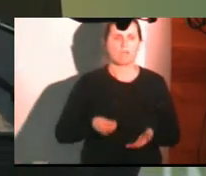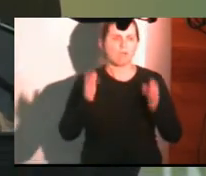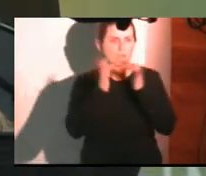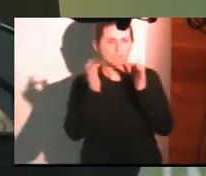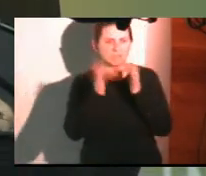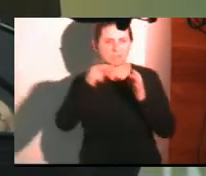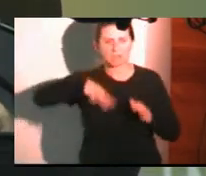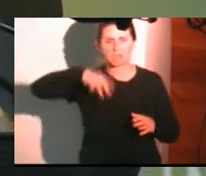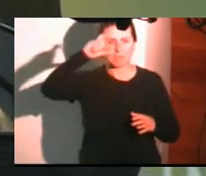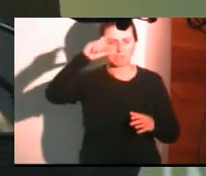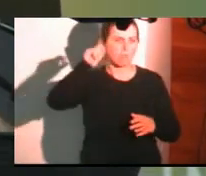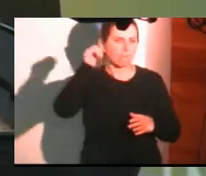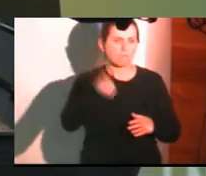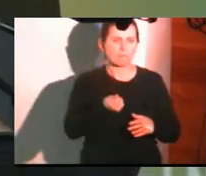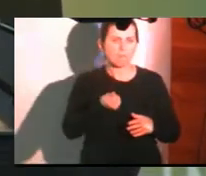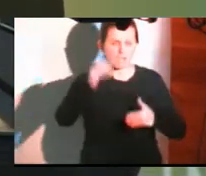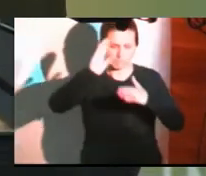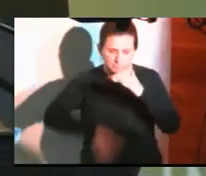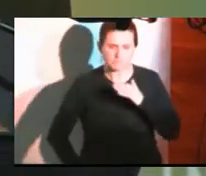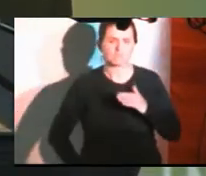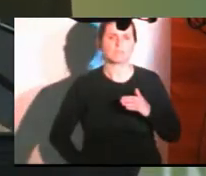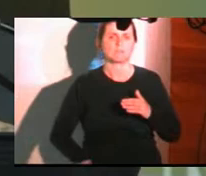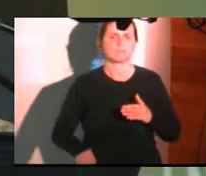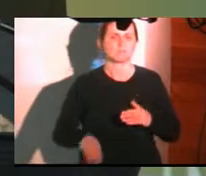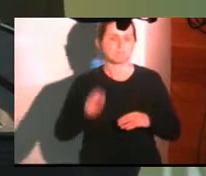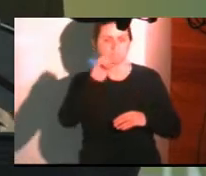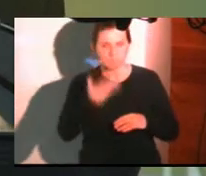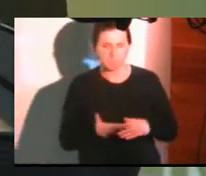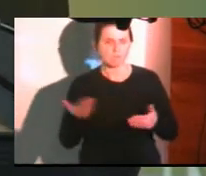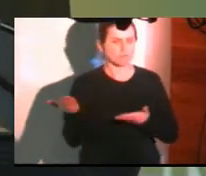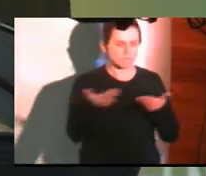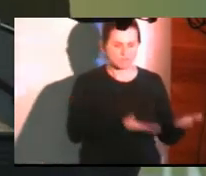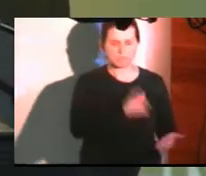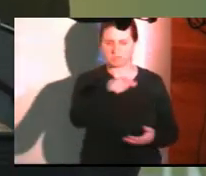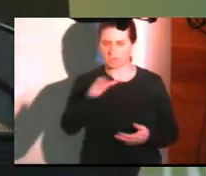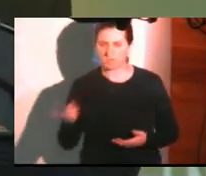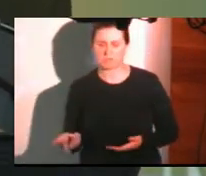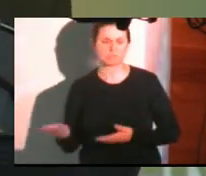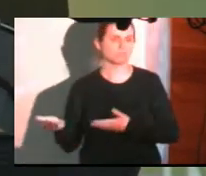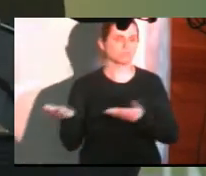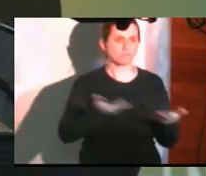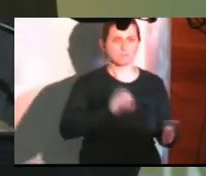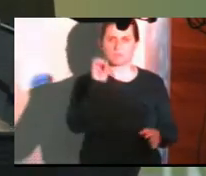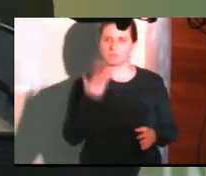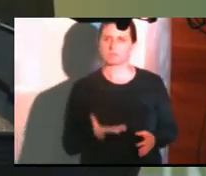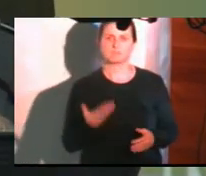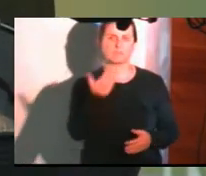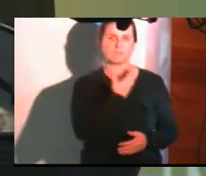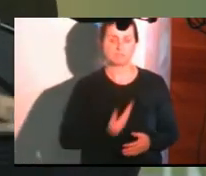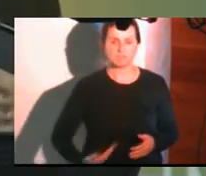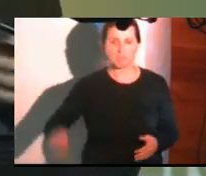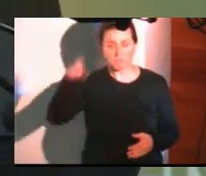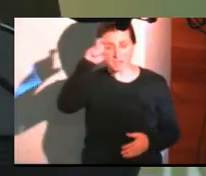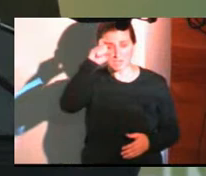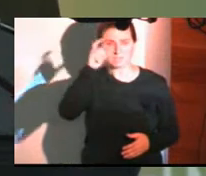permite mejorar la calidad de servicios a los ciudadanos, mejorar la calidad de servicios en el Estado y avanzar. Y